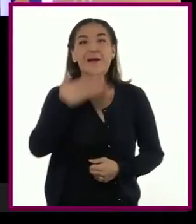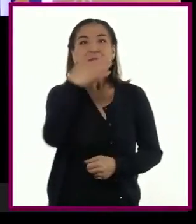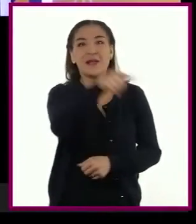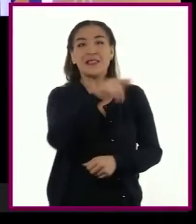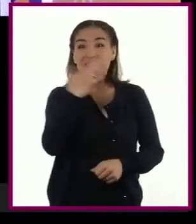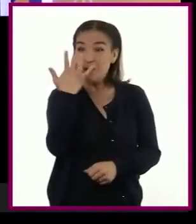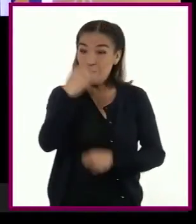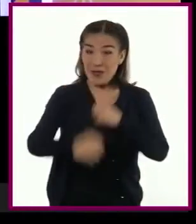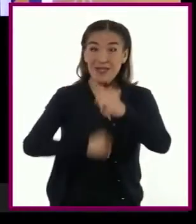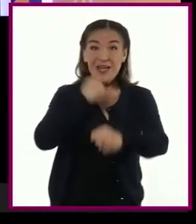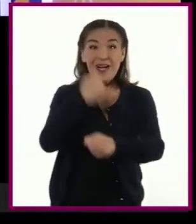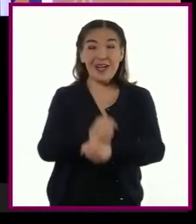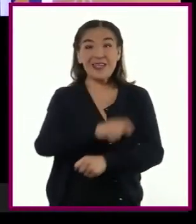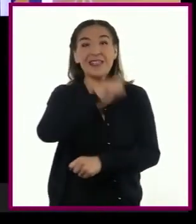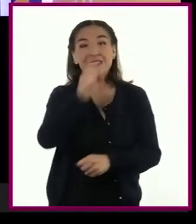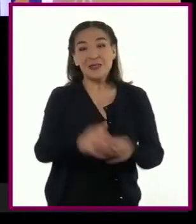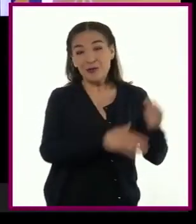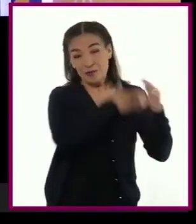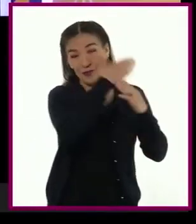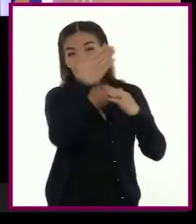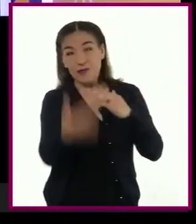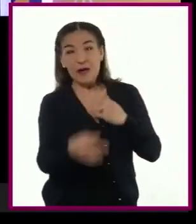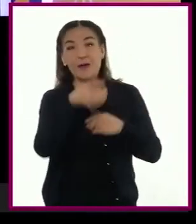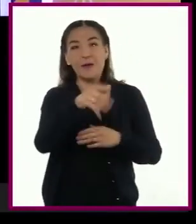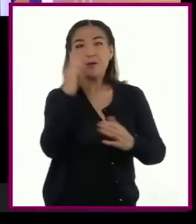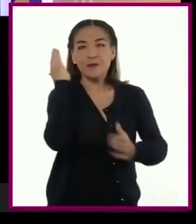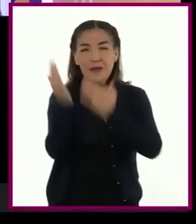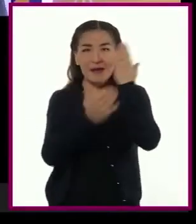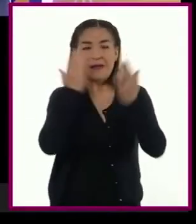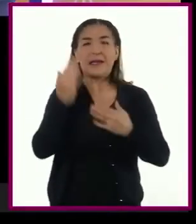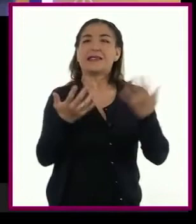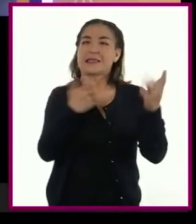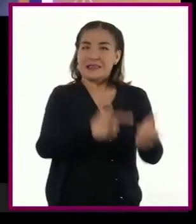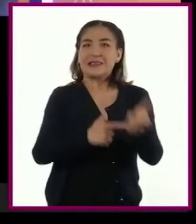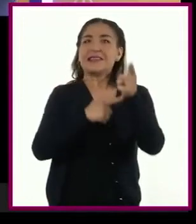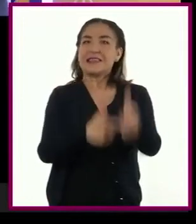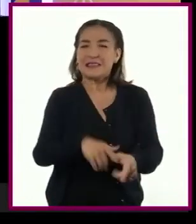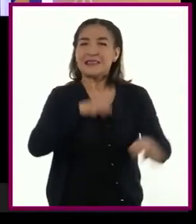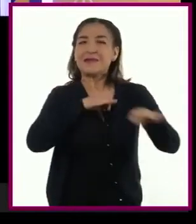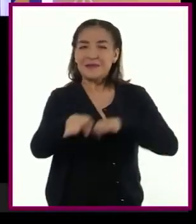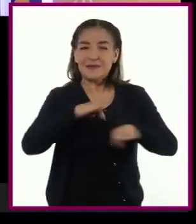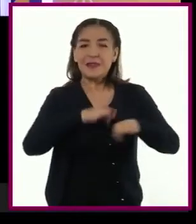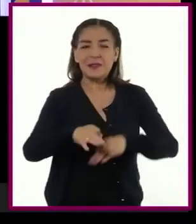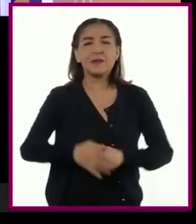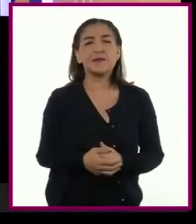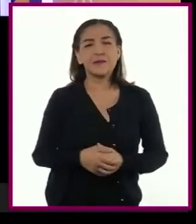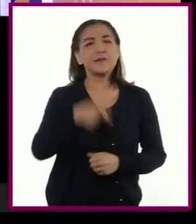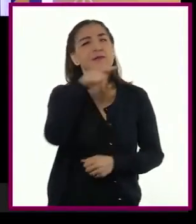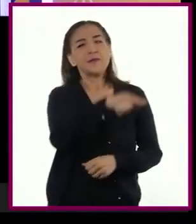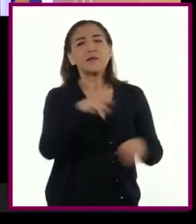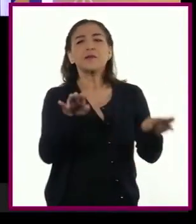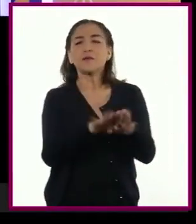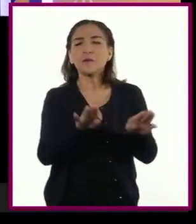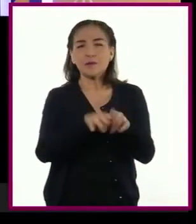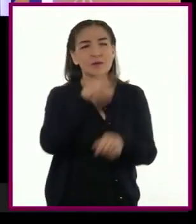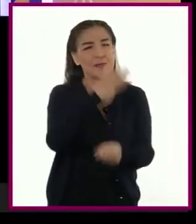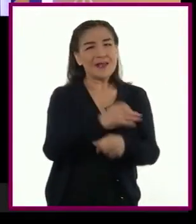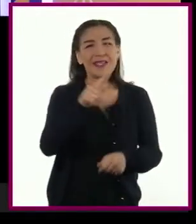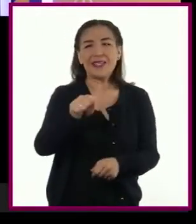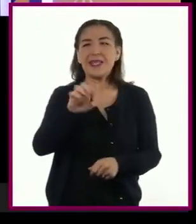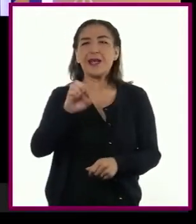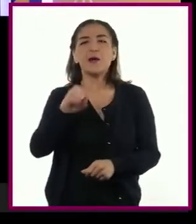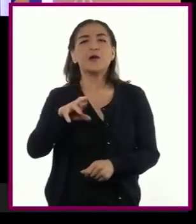doctoral. Los matemáticos definitivamente nunca dejan de trabajar. Y, referido a los teoremas,